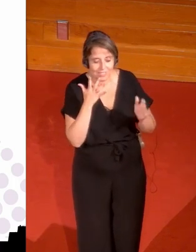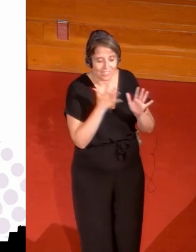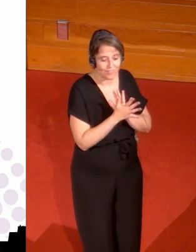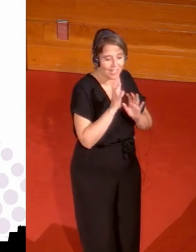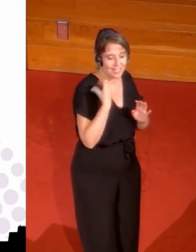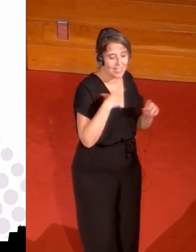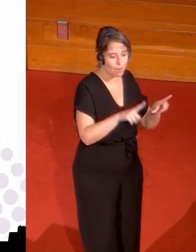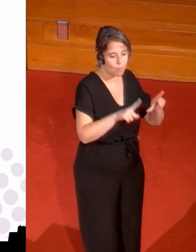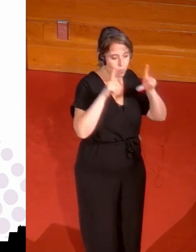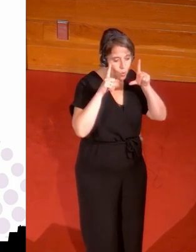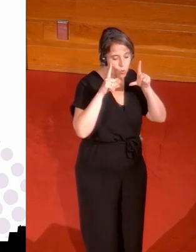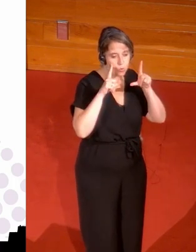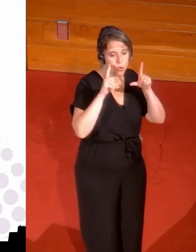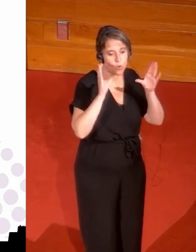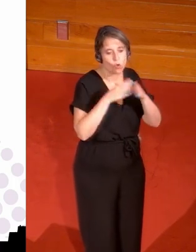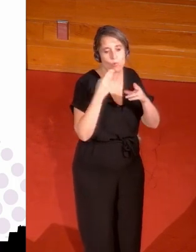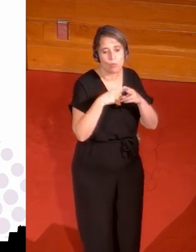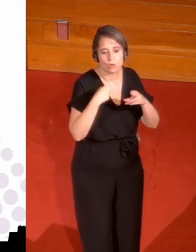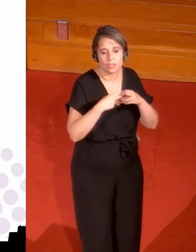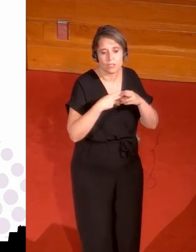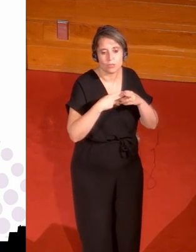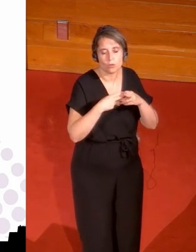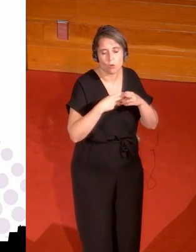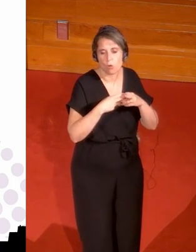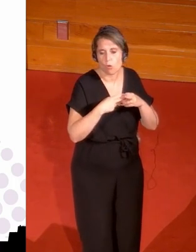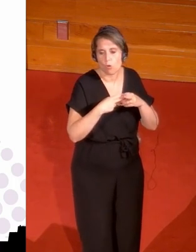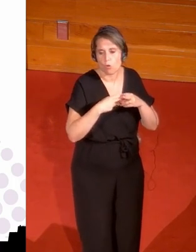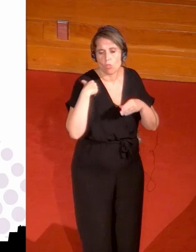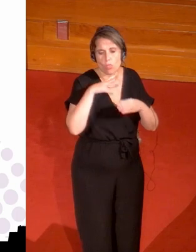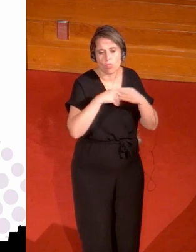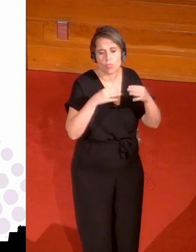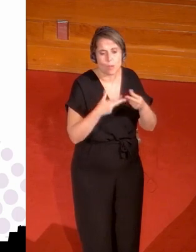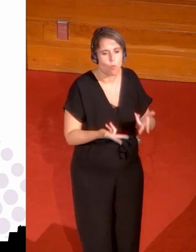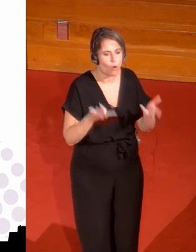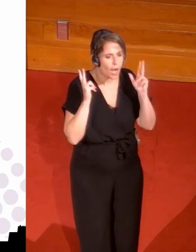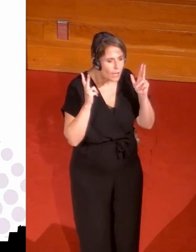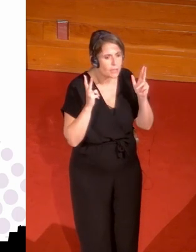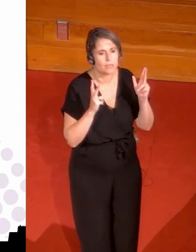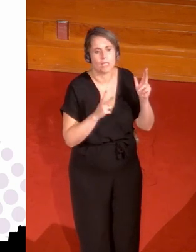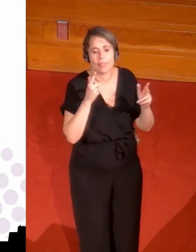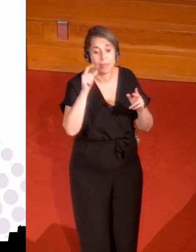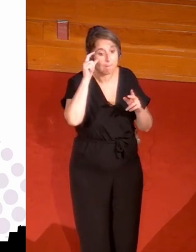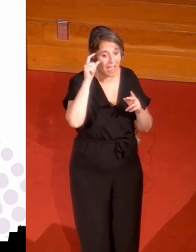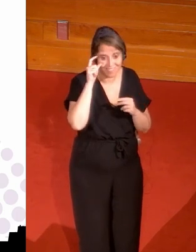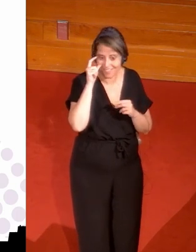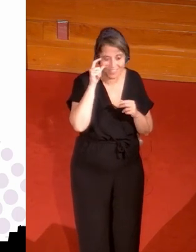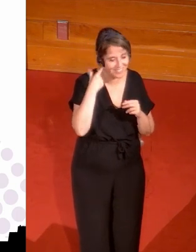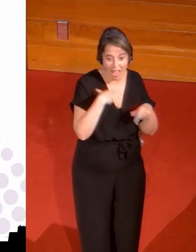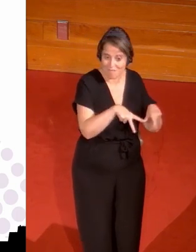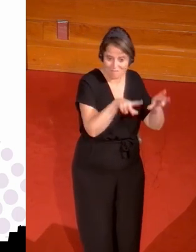el el partido de toda la vida demócrata de las últimas décadas y de biden